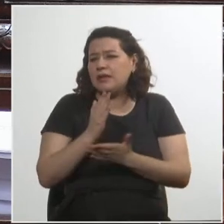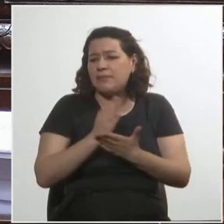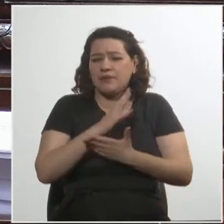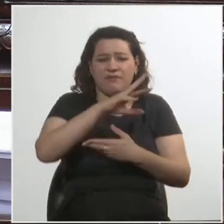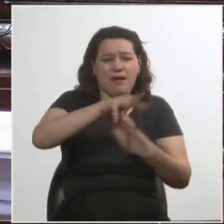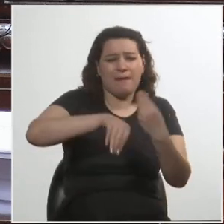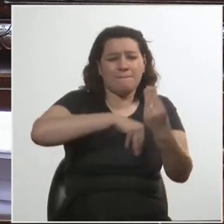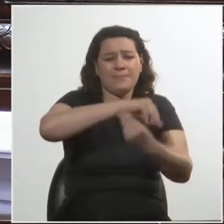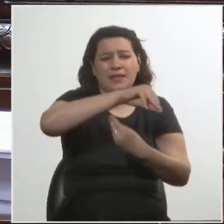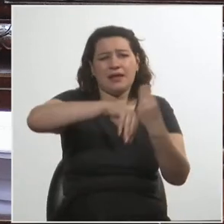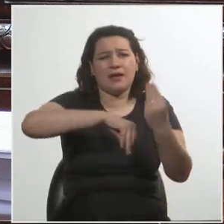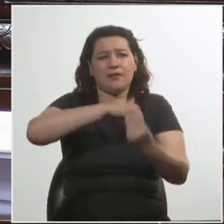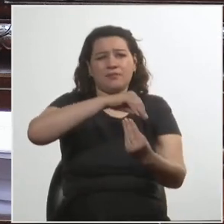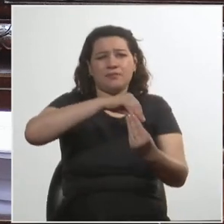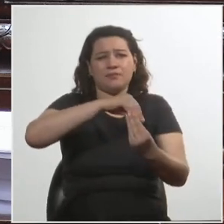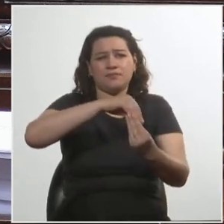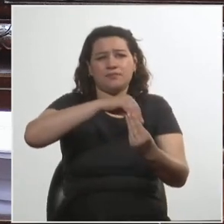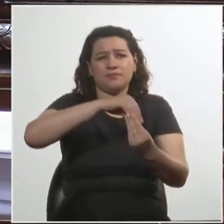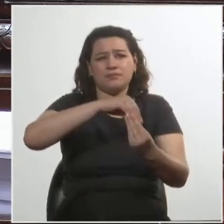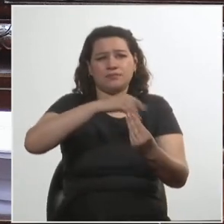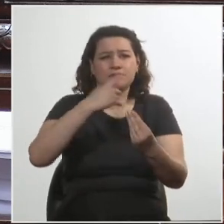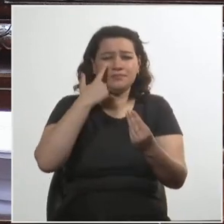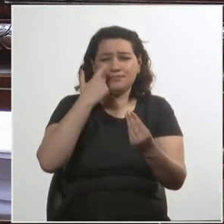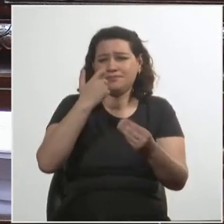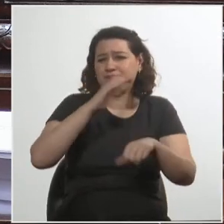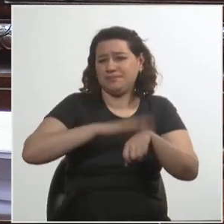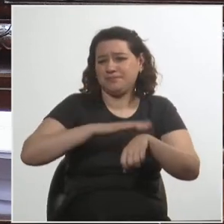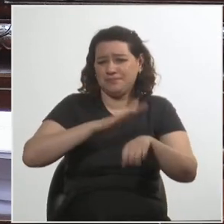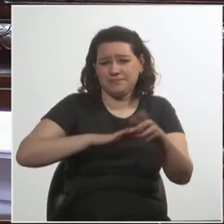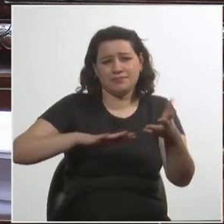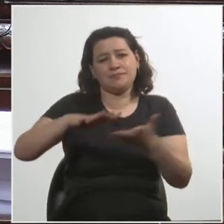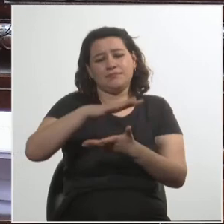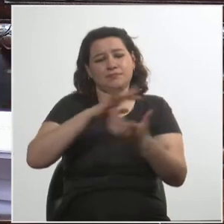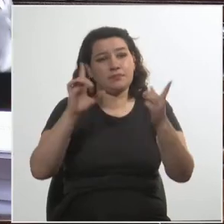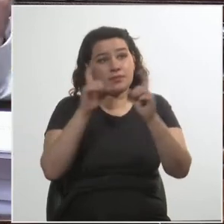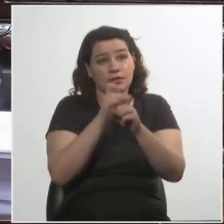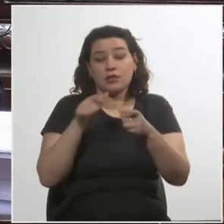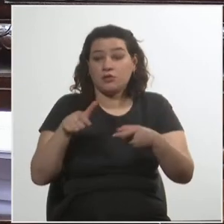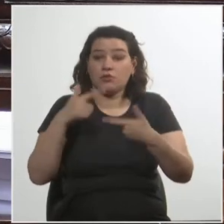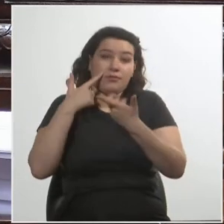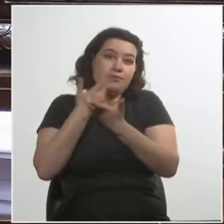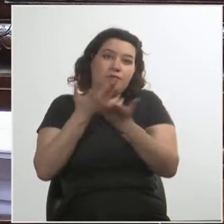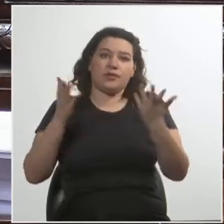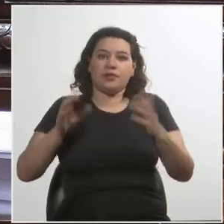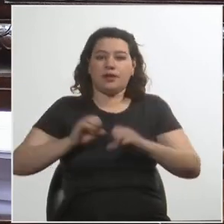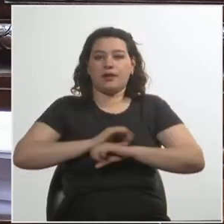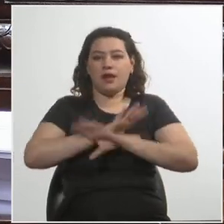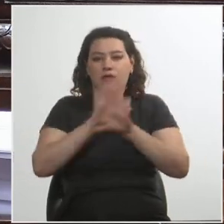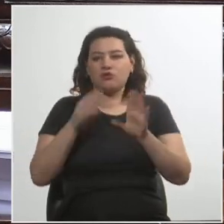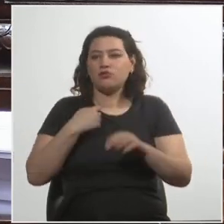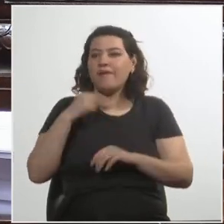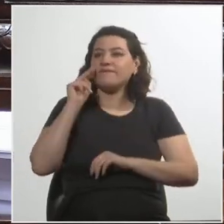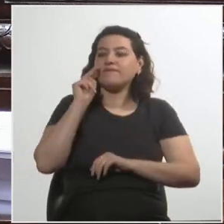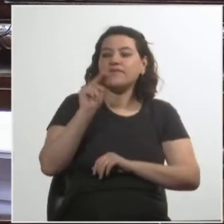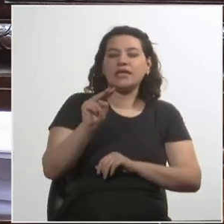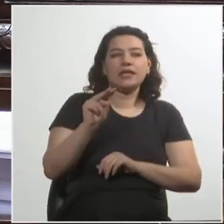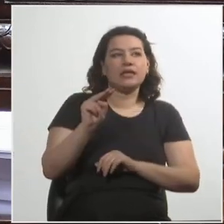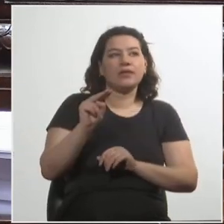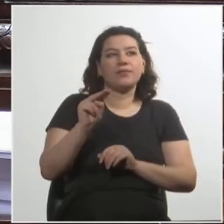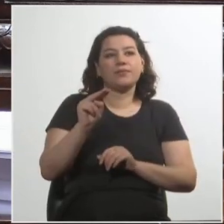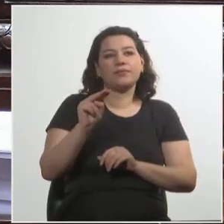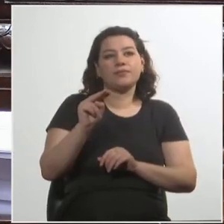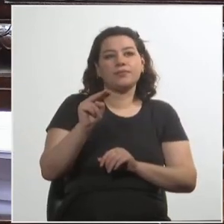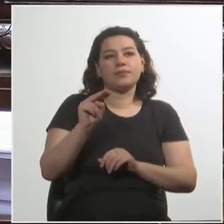de su familia de haber pasado por por momentos bien dificultosos y con esto gráficamente yo lo veía